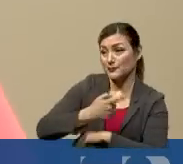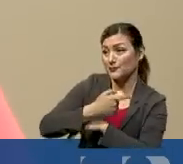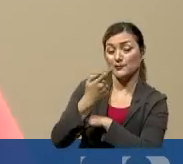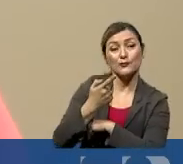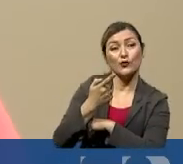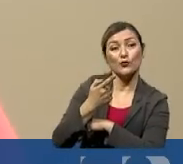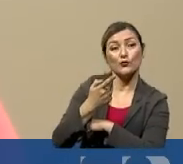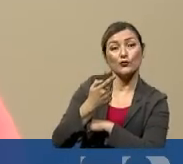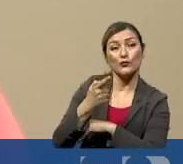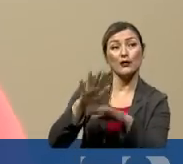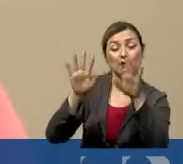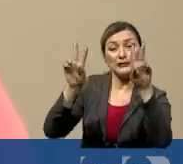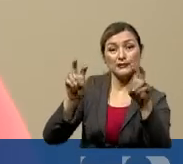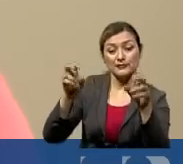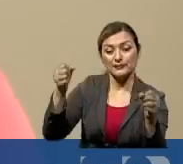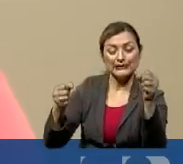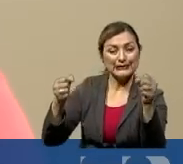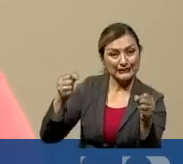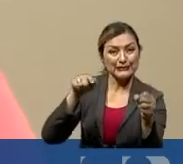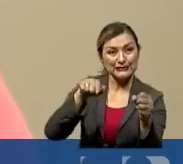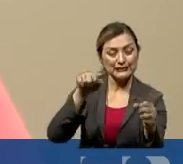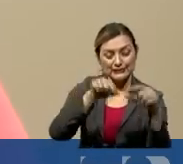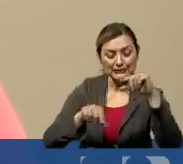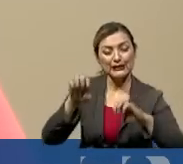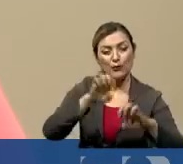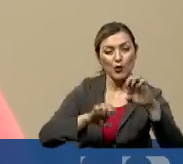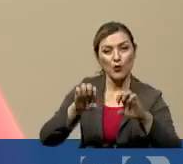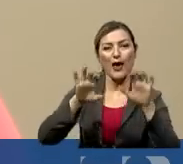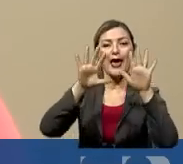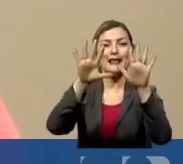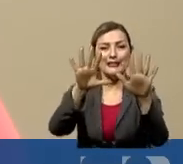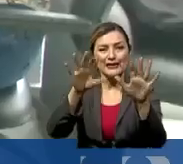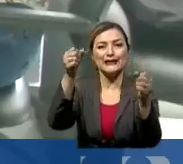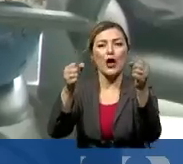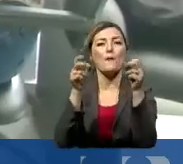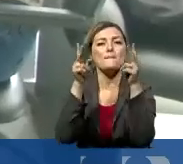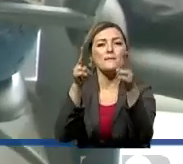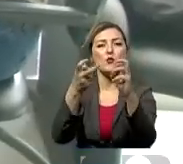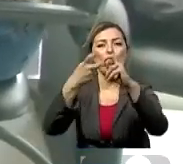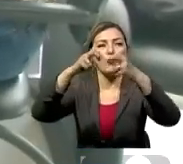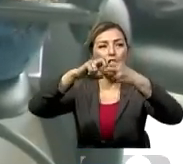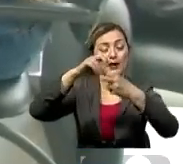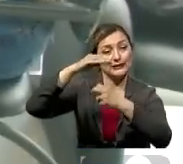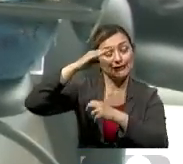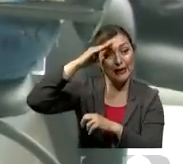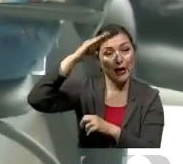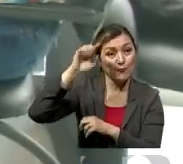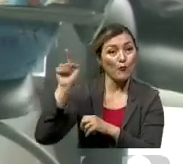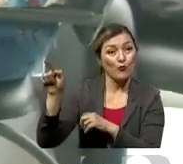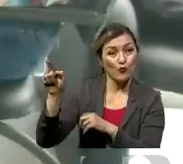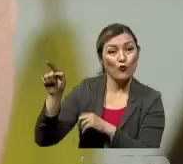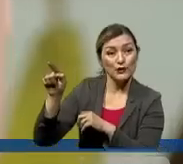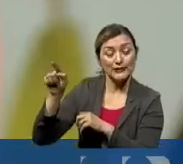para el revocado químico del auto, habían al menos unos 10 vehículos con el mismo problema nuestro. El jefe de la policía judicial del